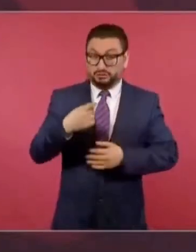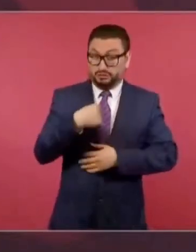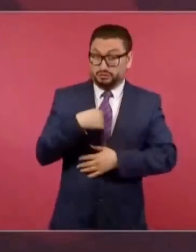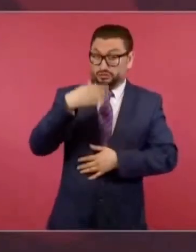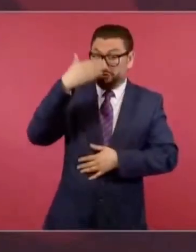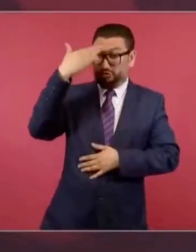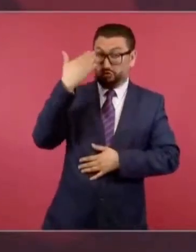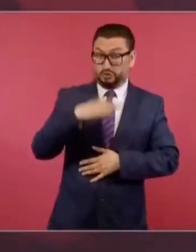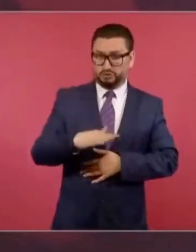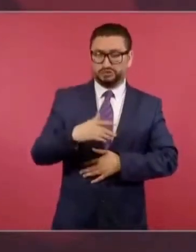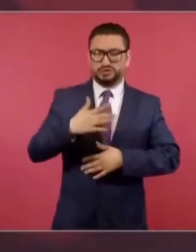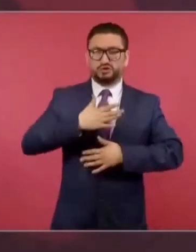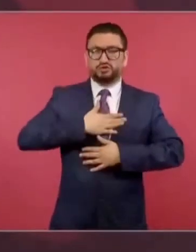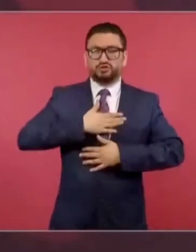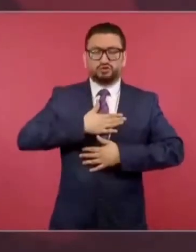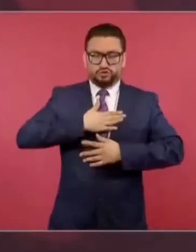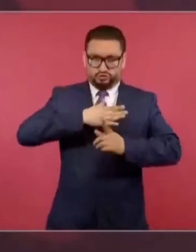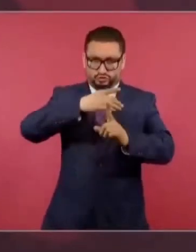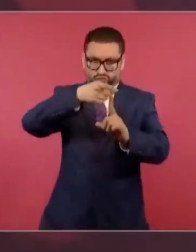que esta es una causa